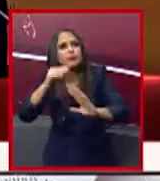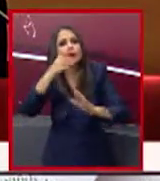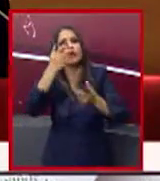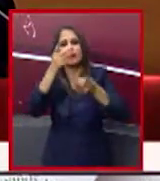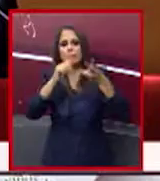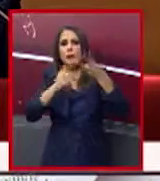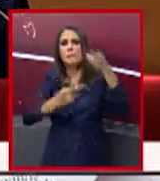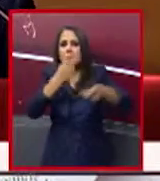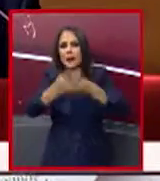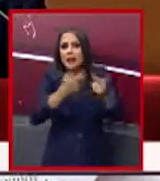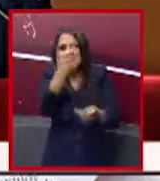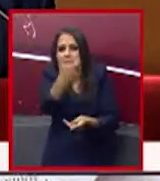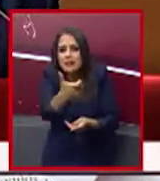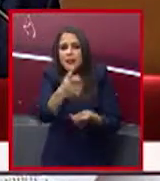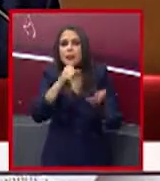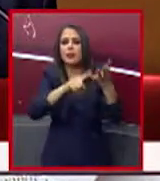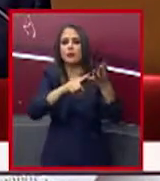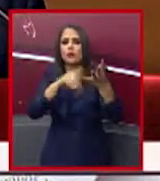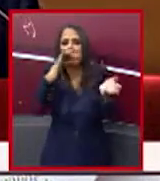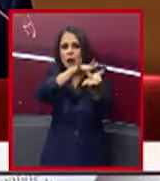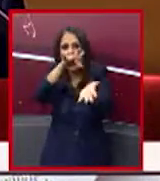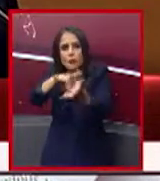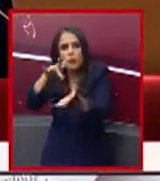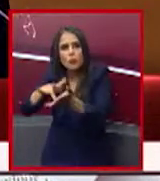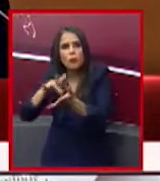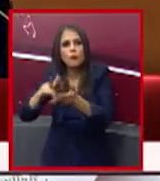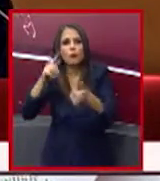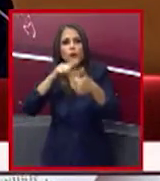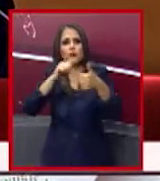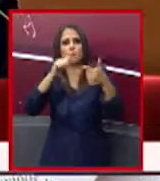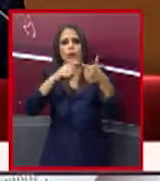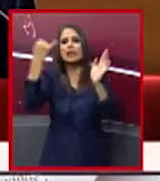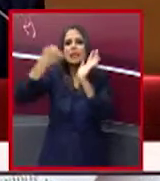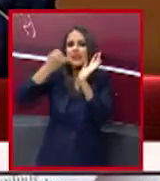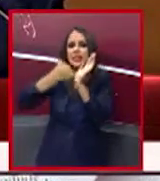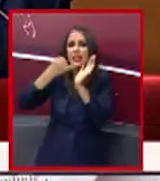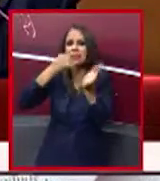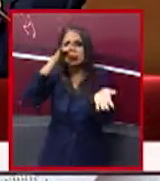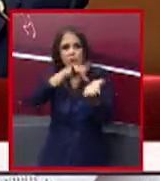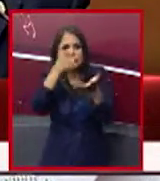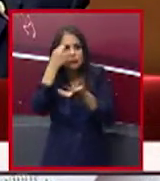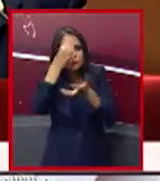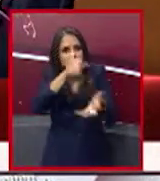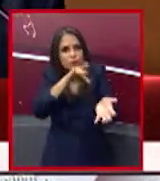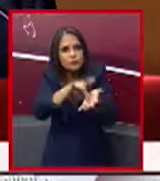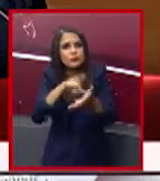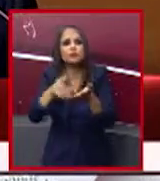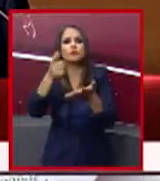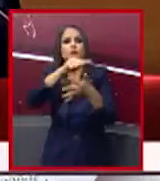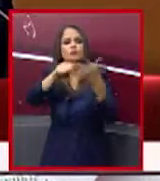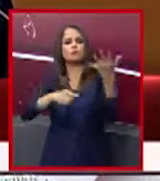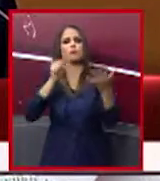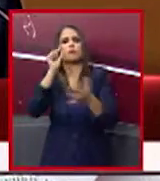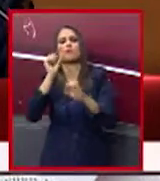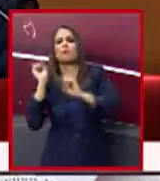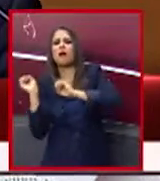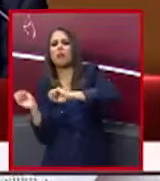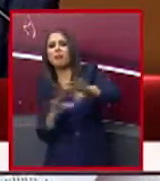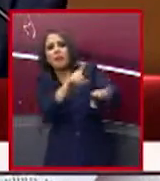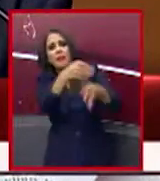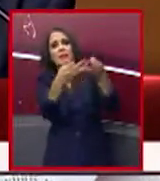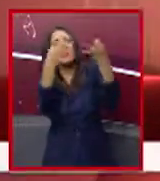de financiamientos, de comercialización y de subsidio que solamente han propiciado el abandono de las